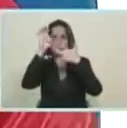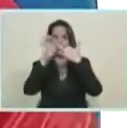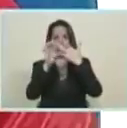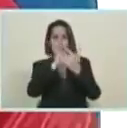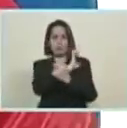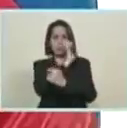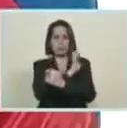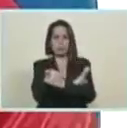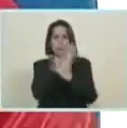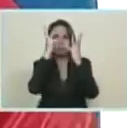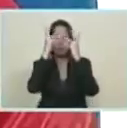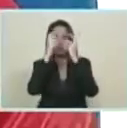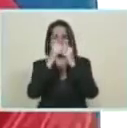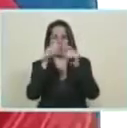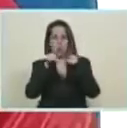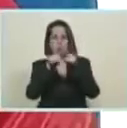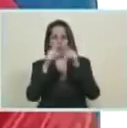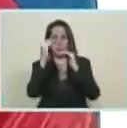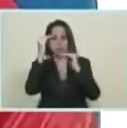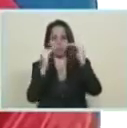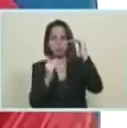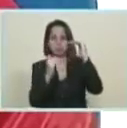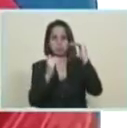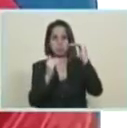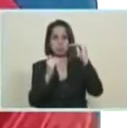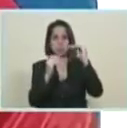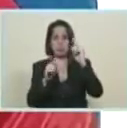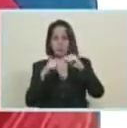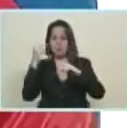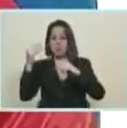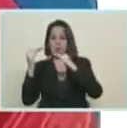Bueno, el socialismo tiene que cambiar eso si todavía existe.